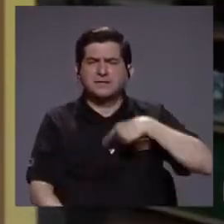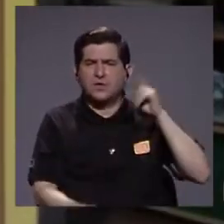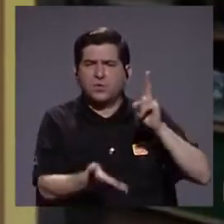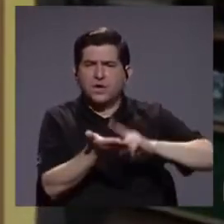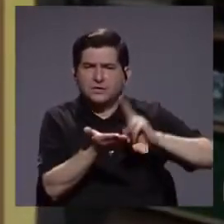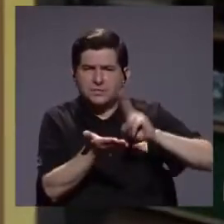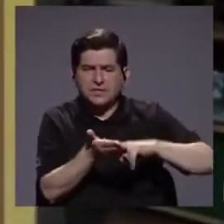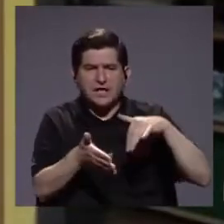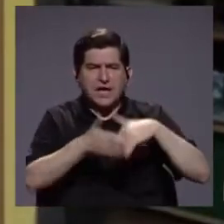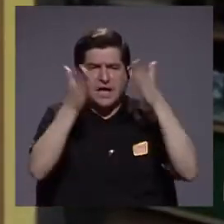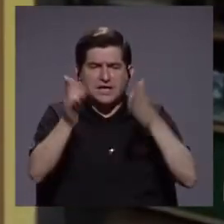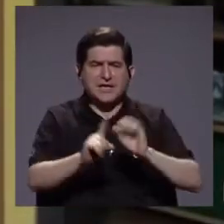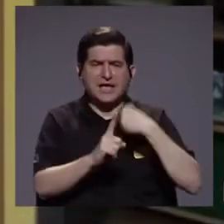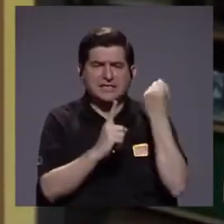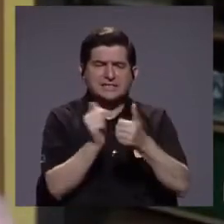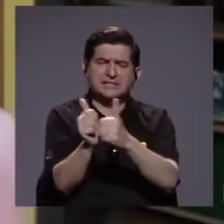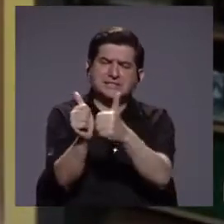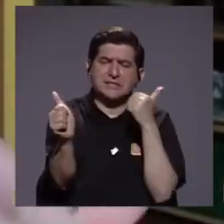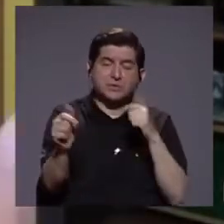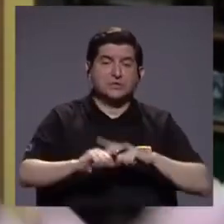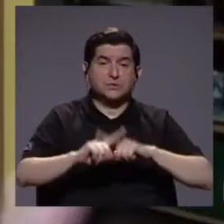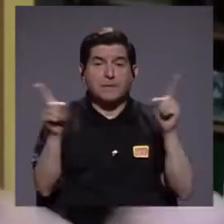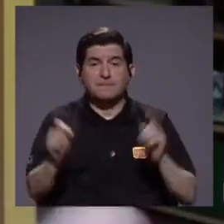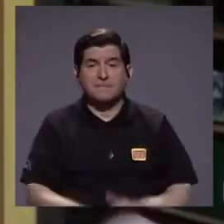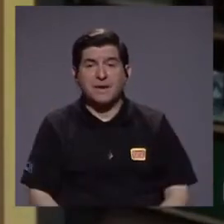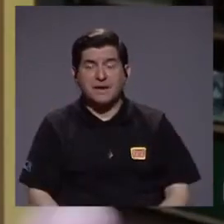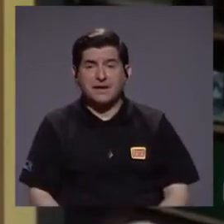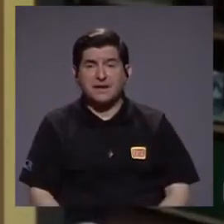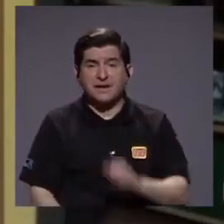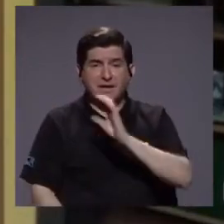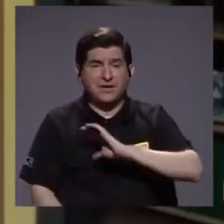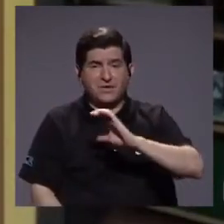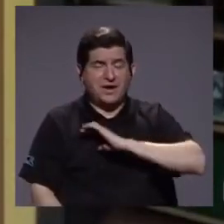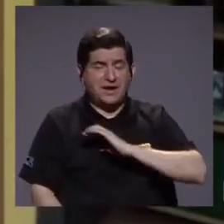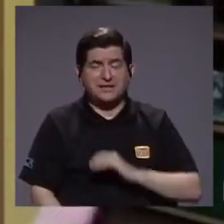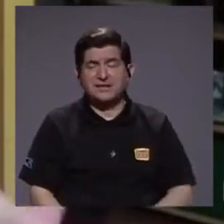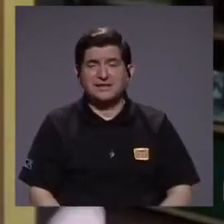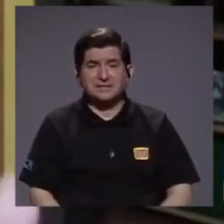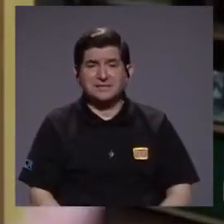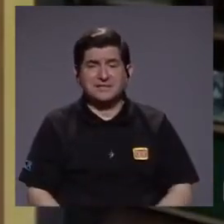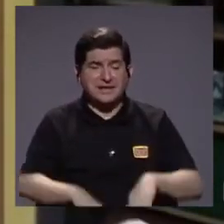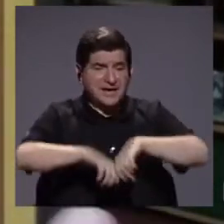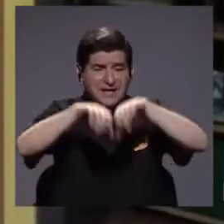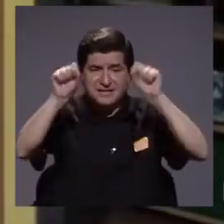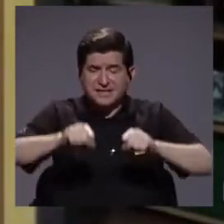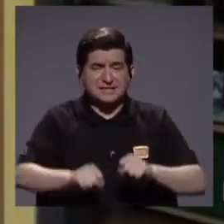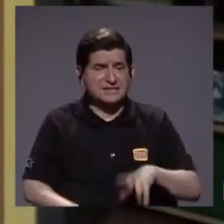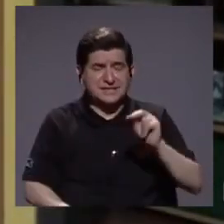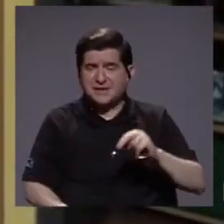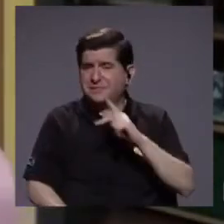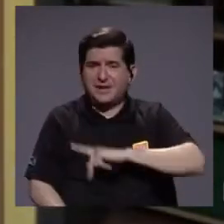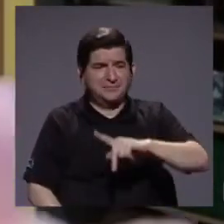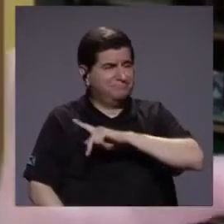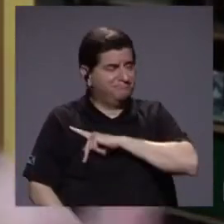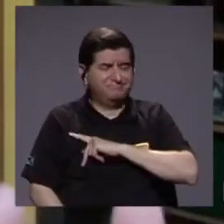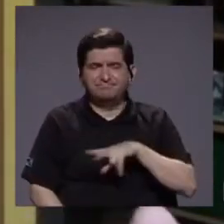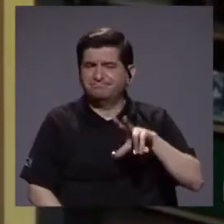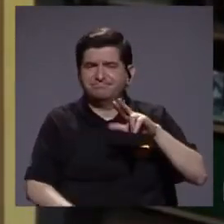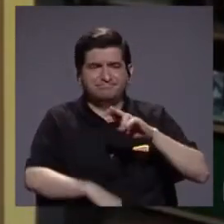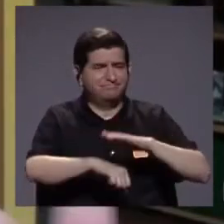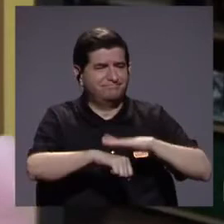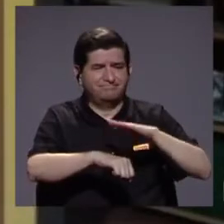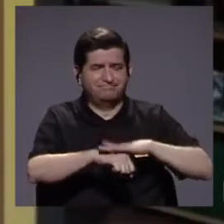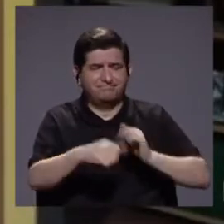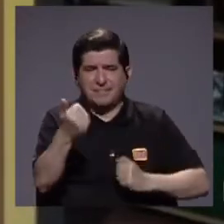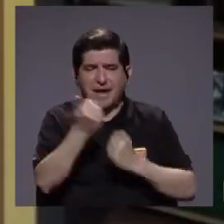matrícula que el estudiante está en condición de rezago, pero esa impersonalidad del mismo sistema no nos permite un apoyo